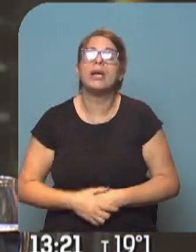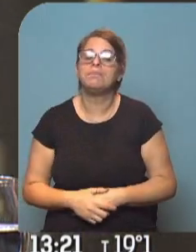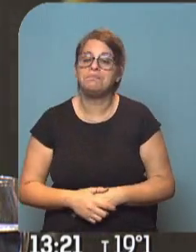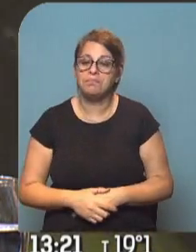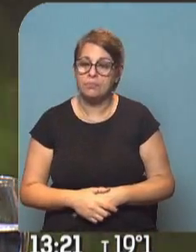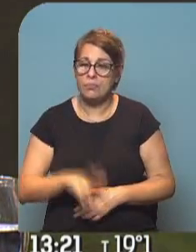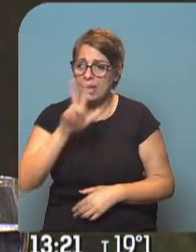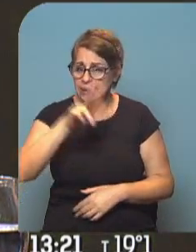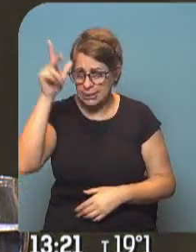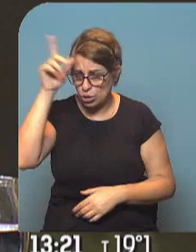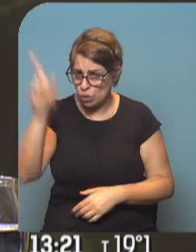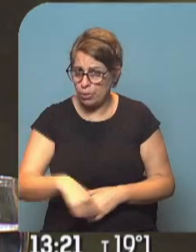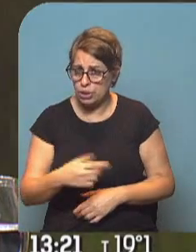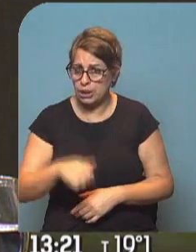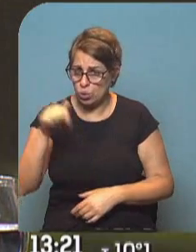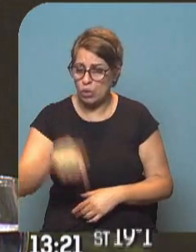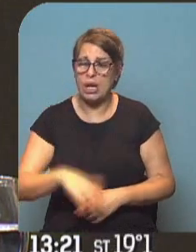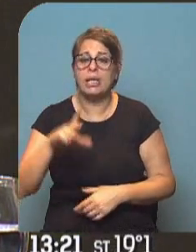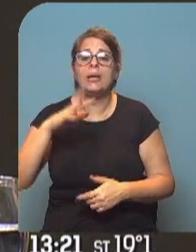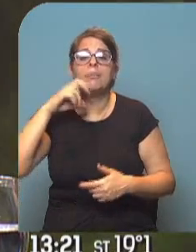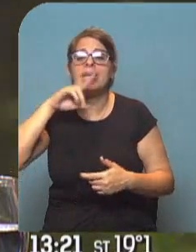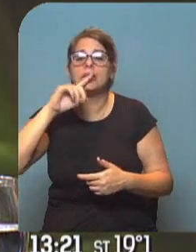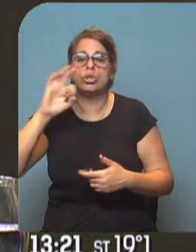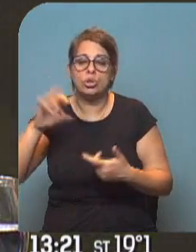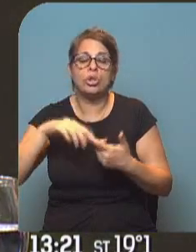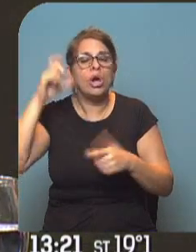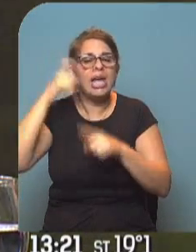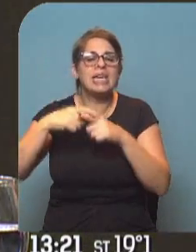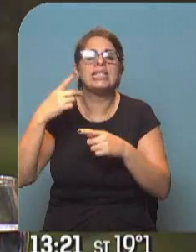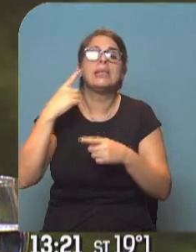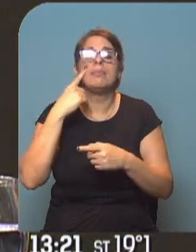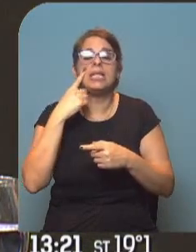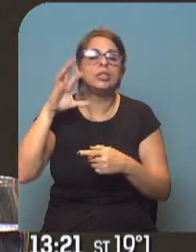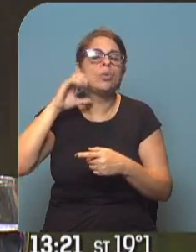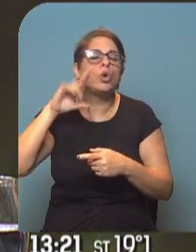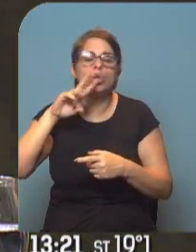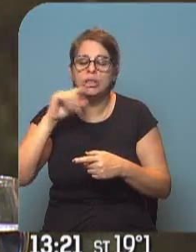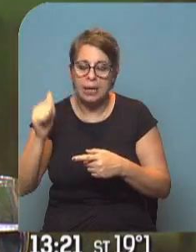Democrático, con el 38% por estos días. Gustavo Petro, el ex alcalde de Bogotá,